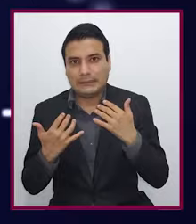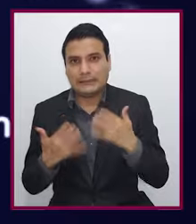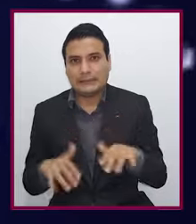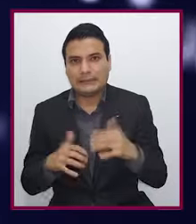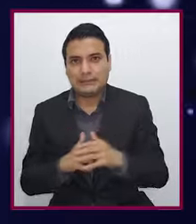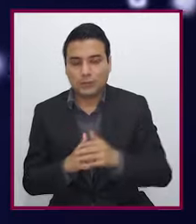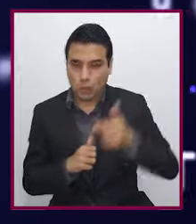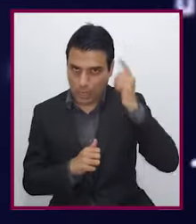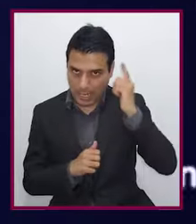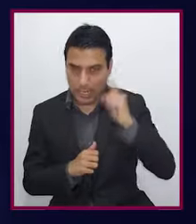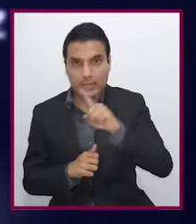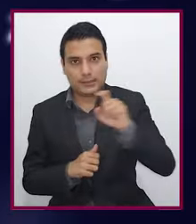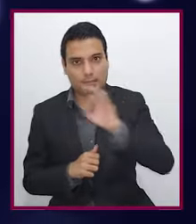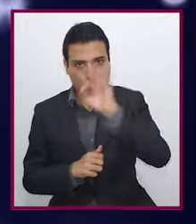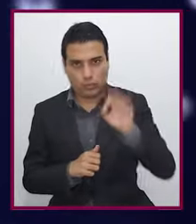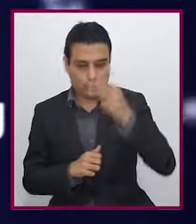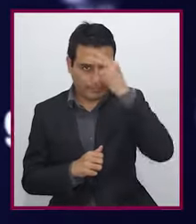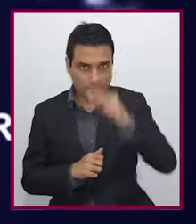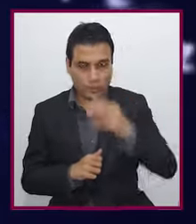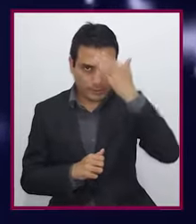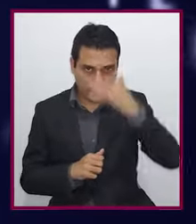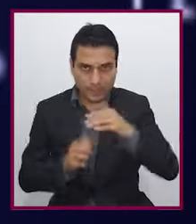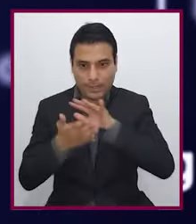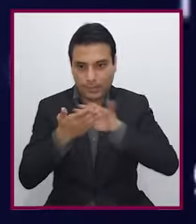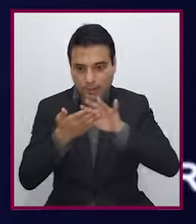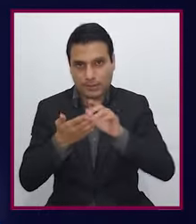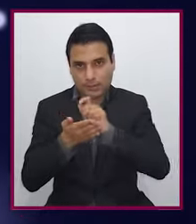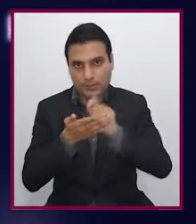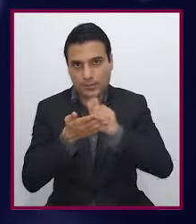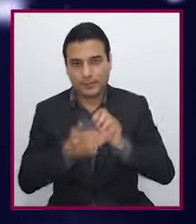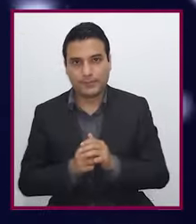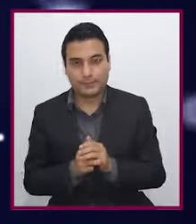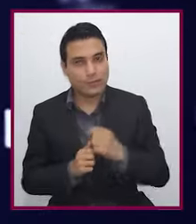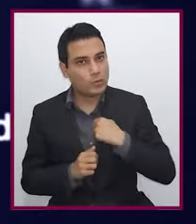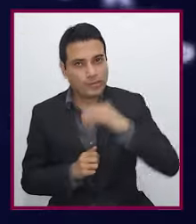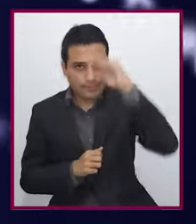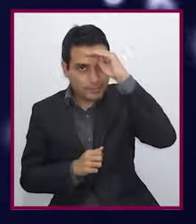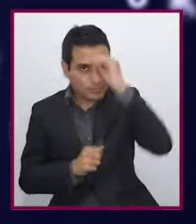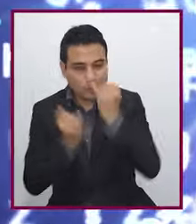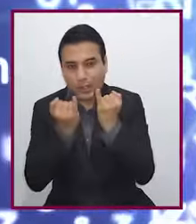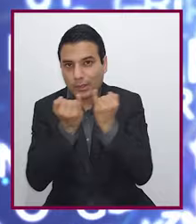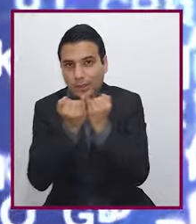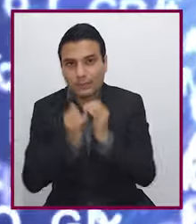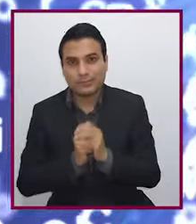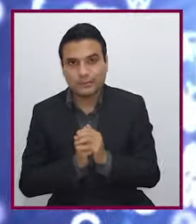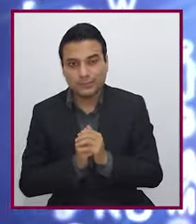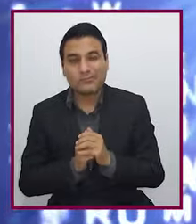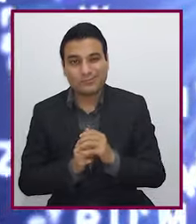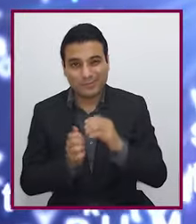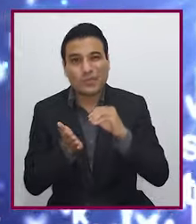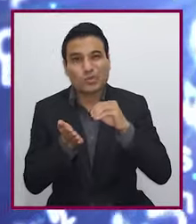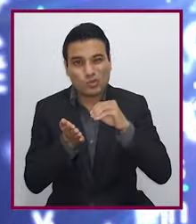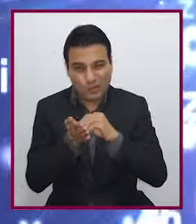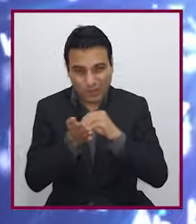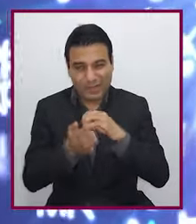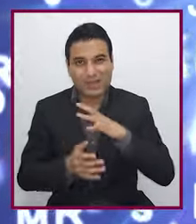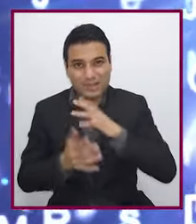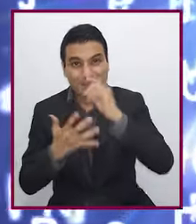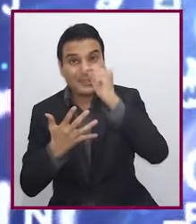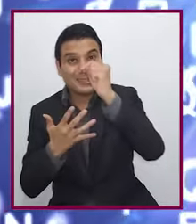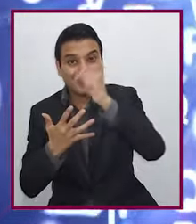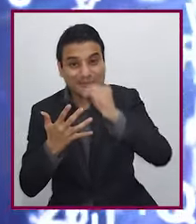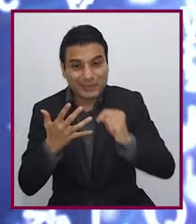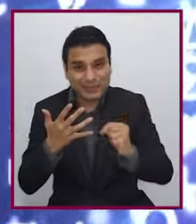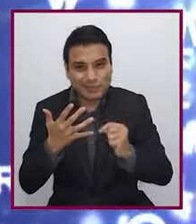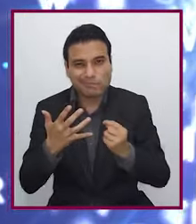61.5%. Aunque creo que lo ideal sería que el 100% de los mexicanos supiéramos leer y escribir. Yo creo lo mismo. Y es que todavía